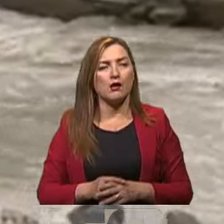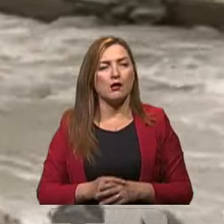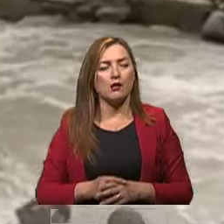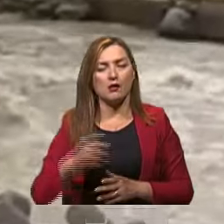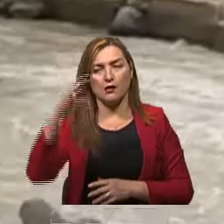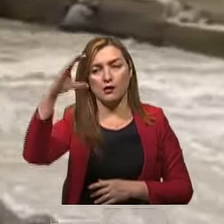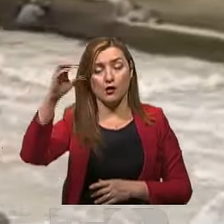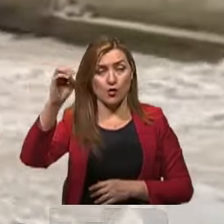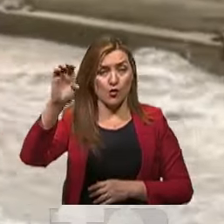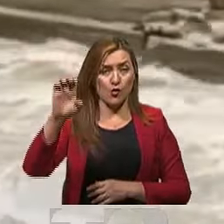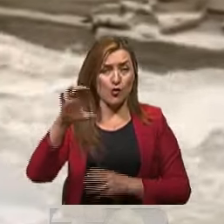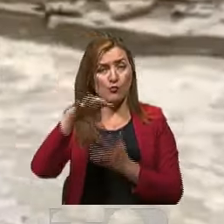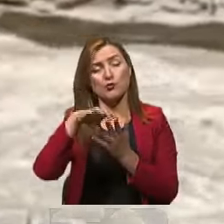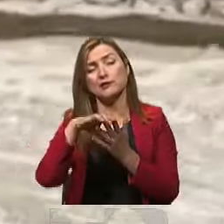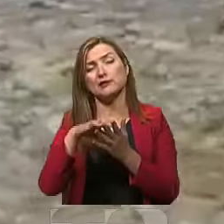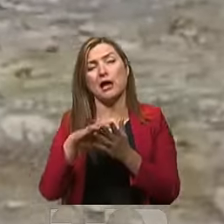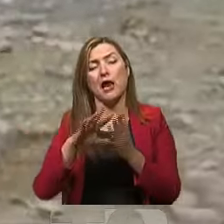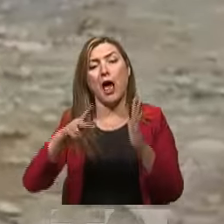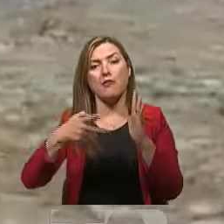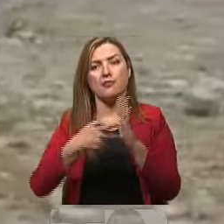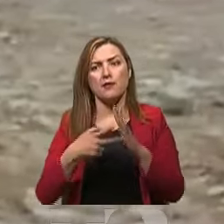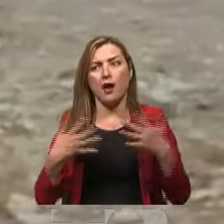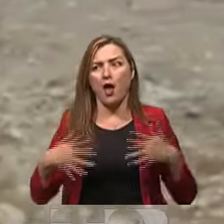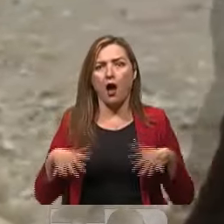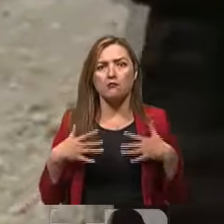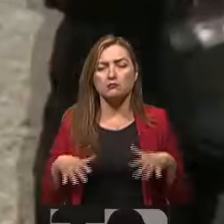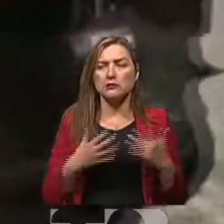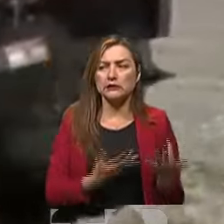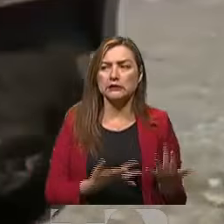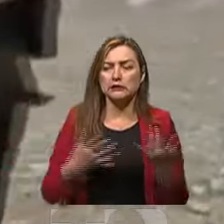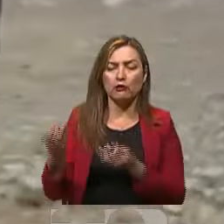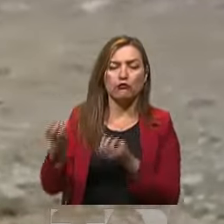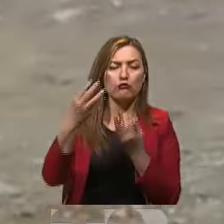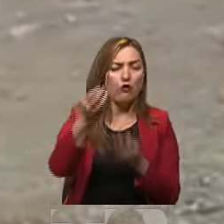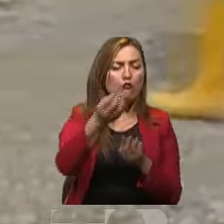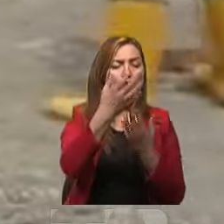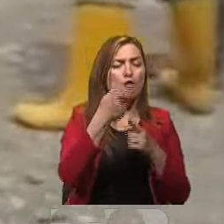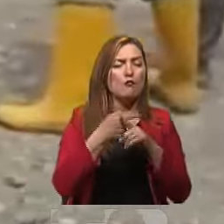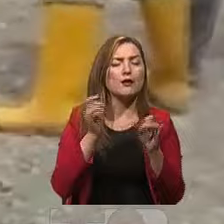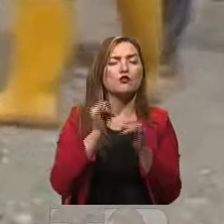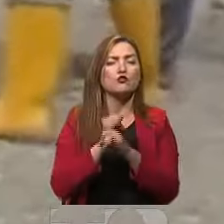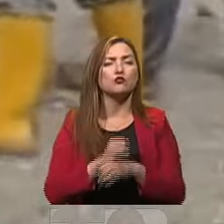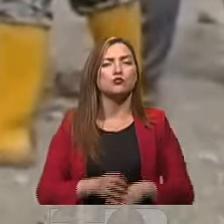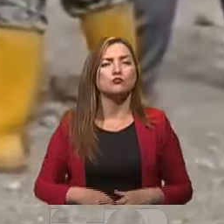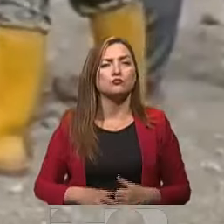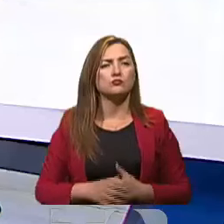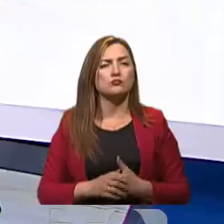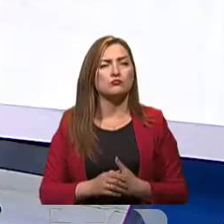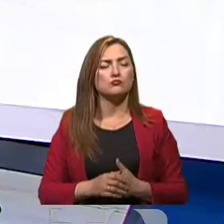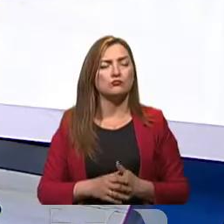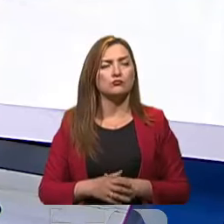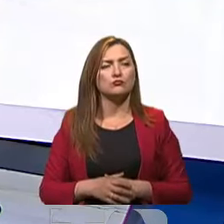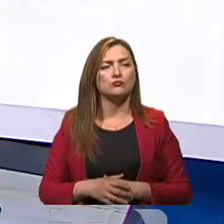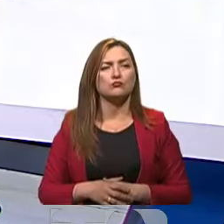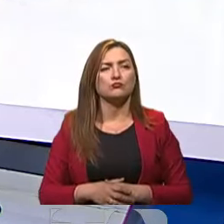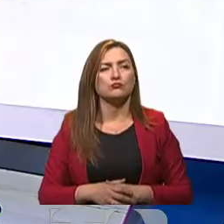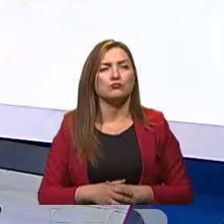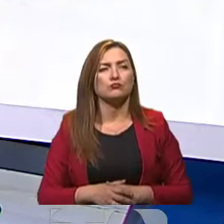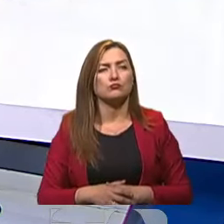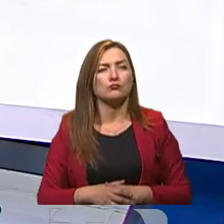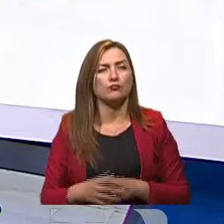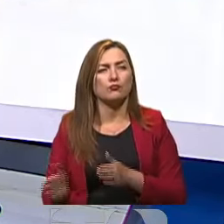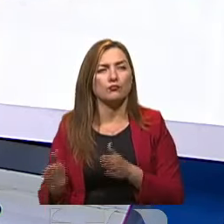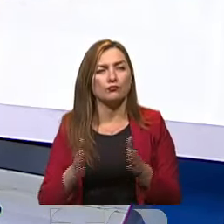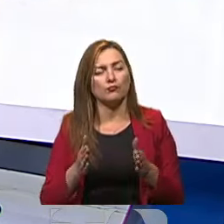COE provincial está activado a la espera de los informes de las diferentes carteras de Estado. Vamos con